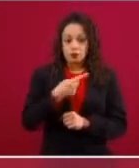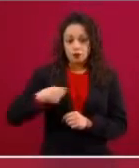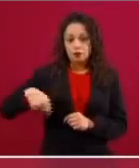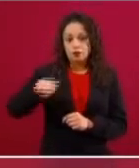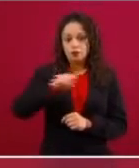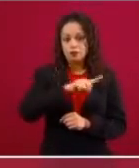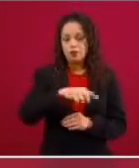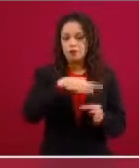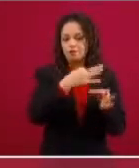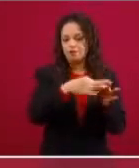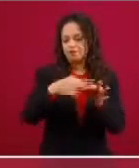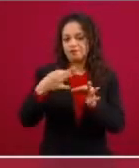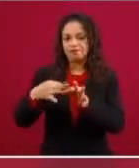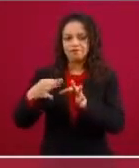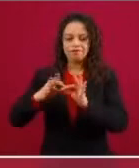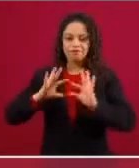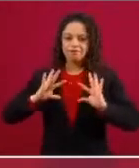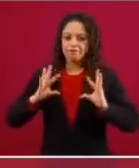completos